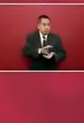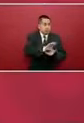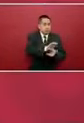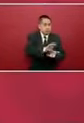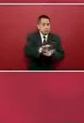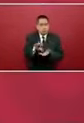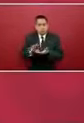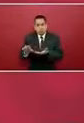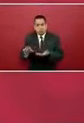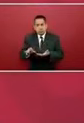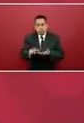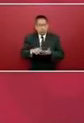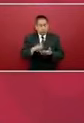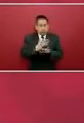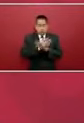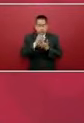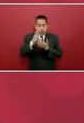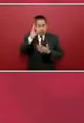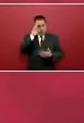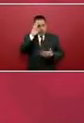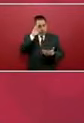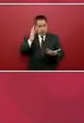de manera discrecional.